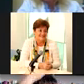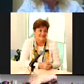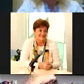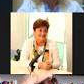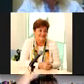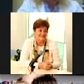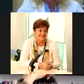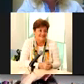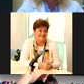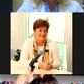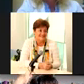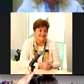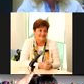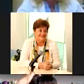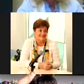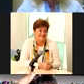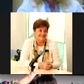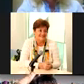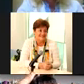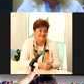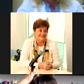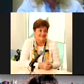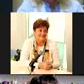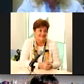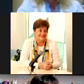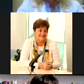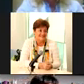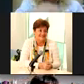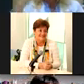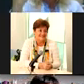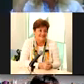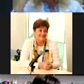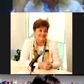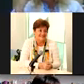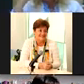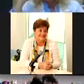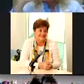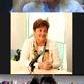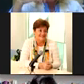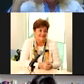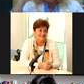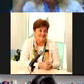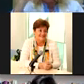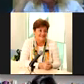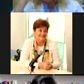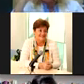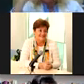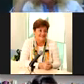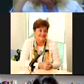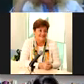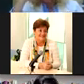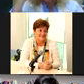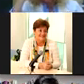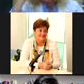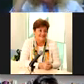la palabra escrita, digamos. Otro punto es fortalecer al Estado en el diseño y la implementación de las políticas públicas. Por eso